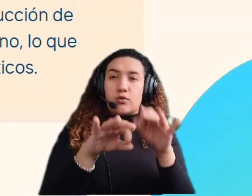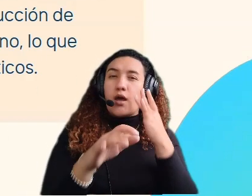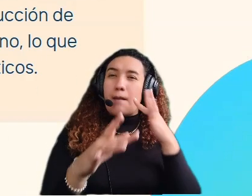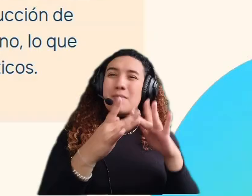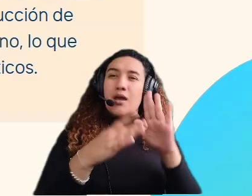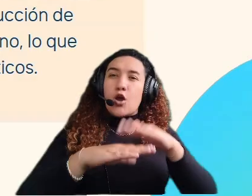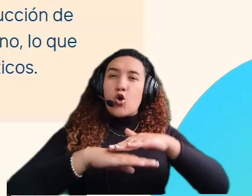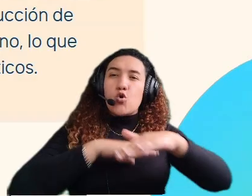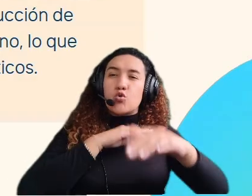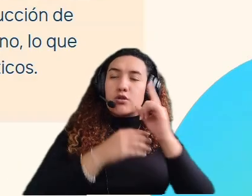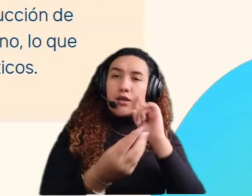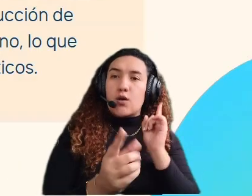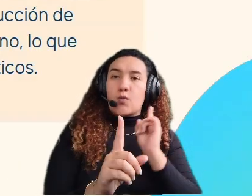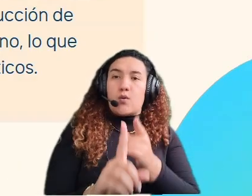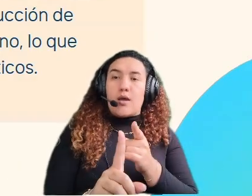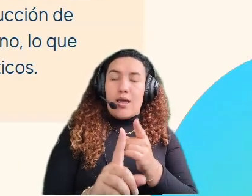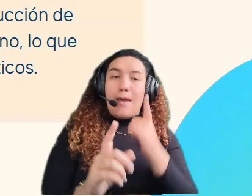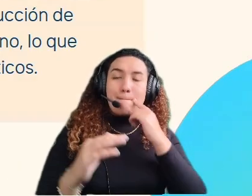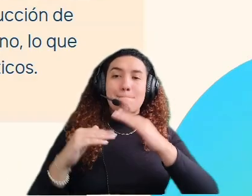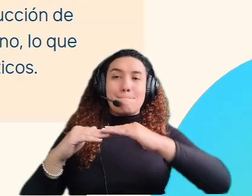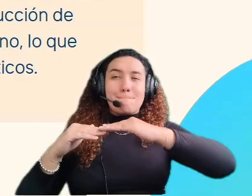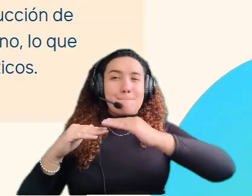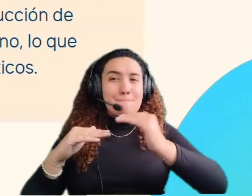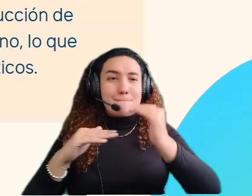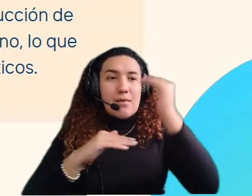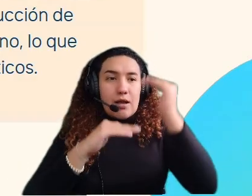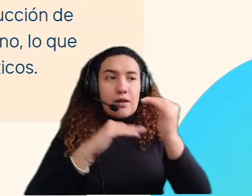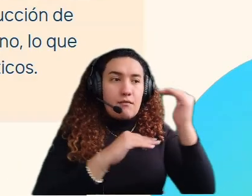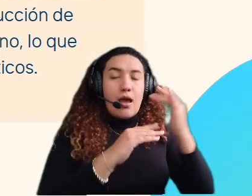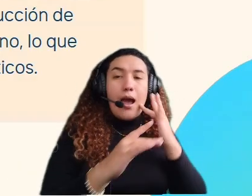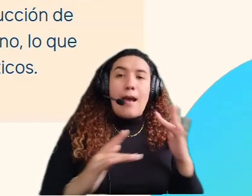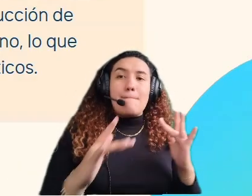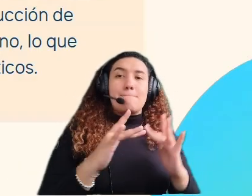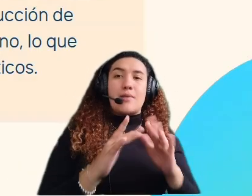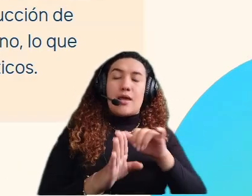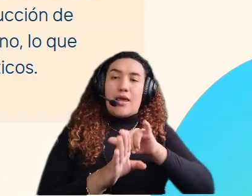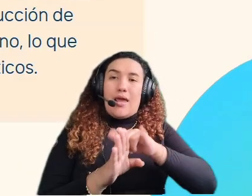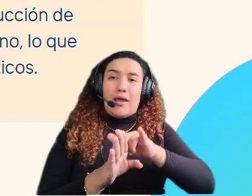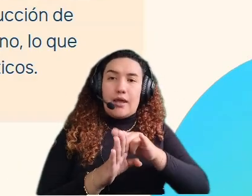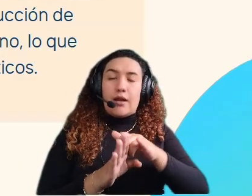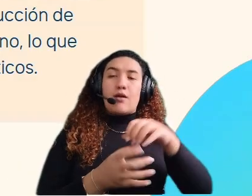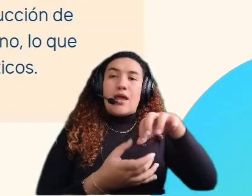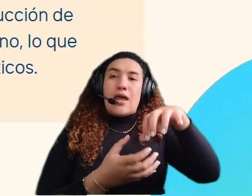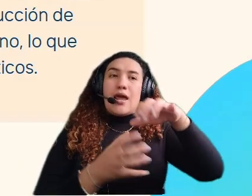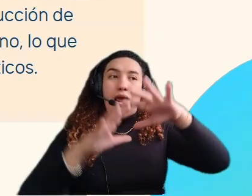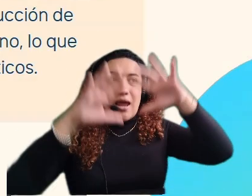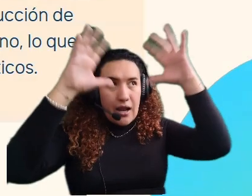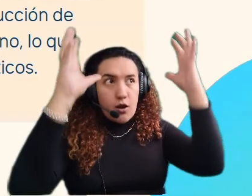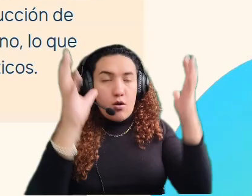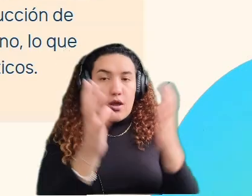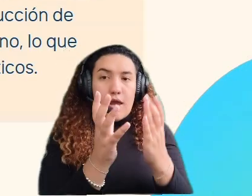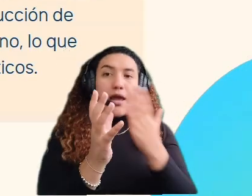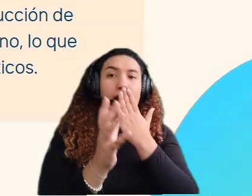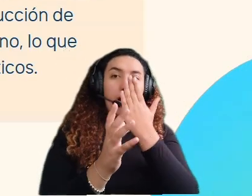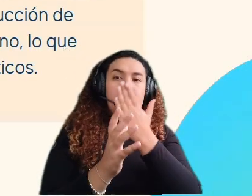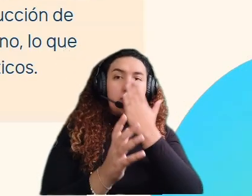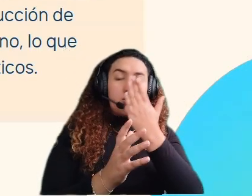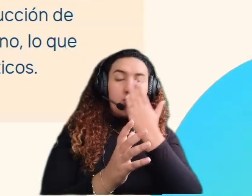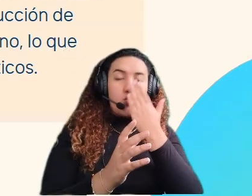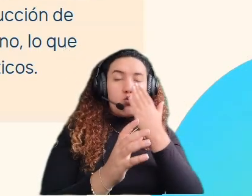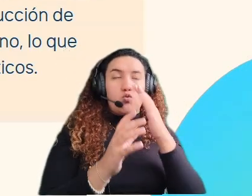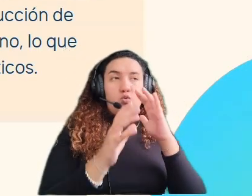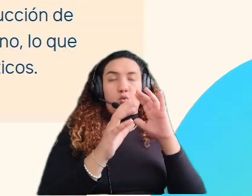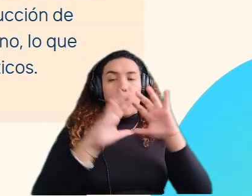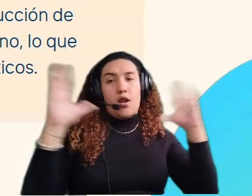observada entre ellos tienen consecuencias directas y medibles en el equilibrio geológico, ecológico y gaseoso